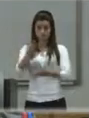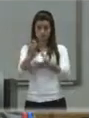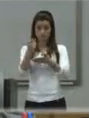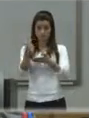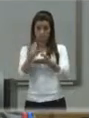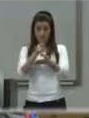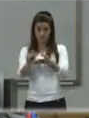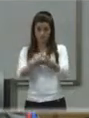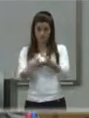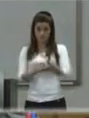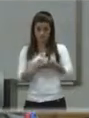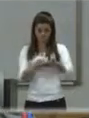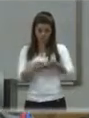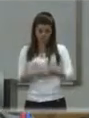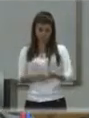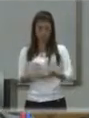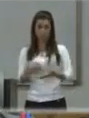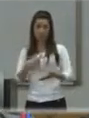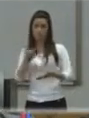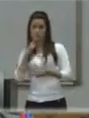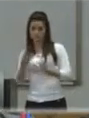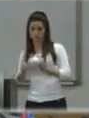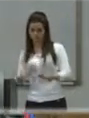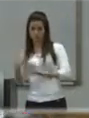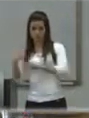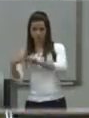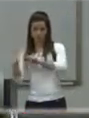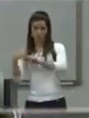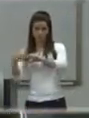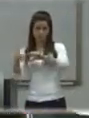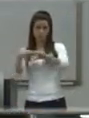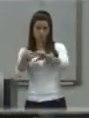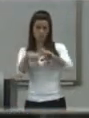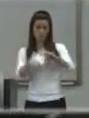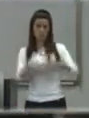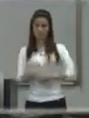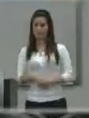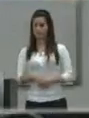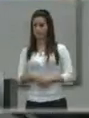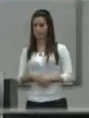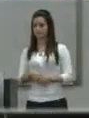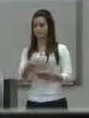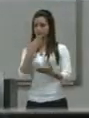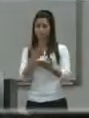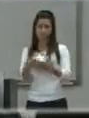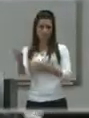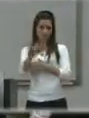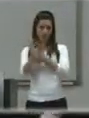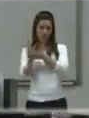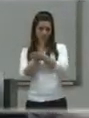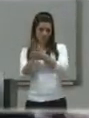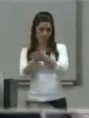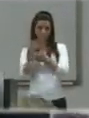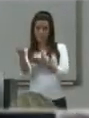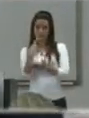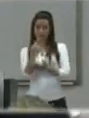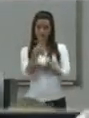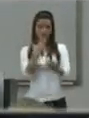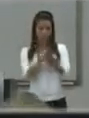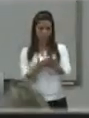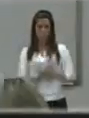a la lista Tenemos también de otras conferencias entonces recibirán un documento comprensivo Gracias por toda la información que se pregunta